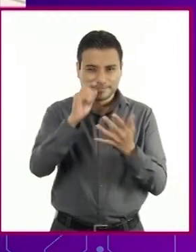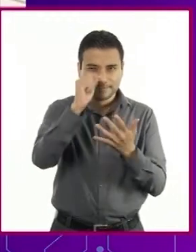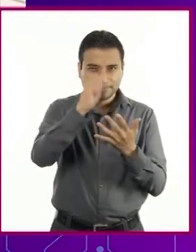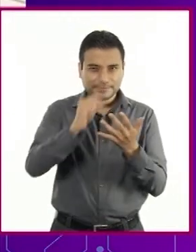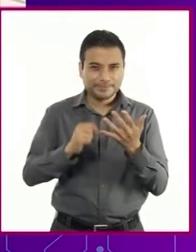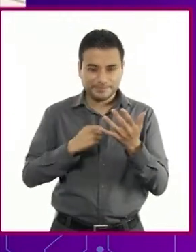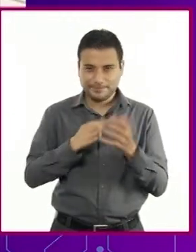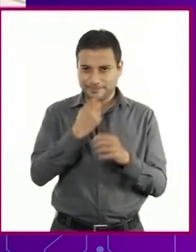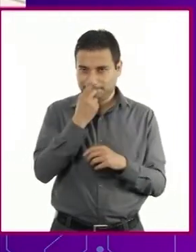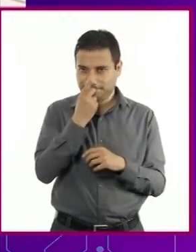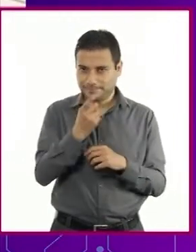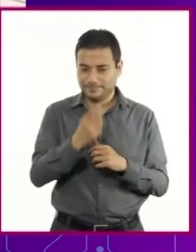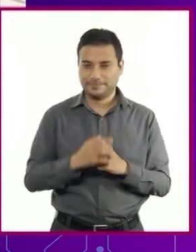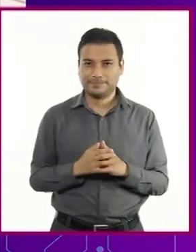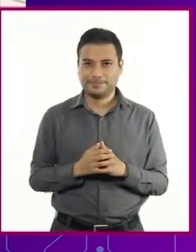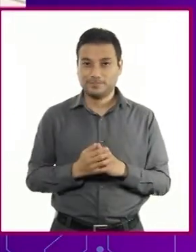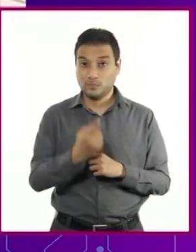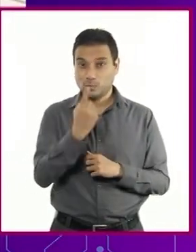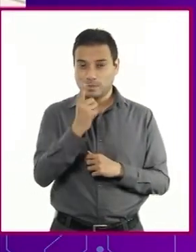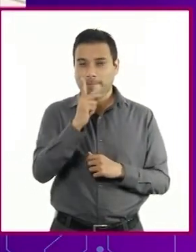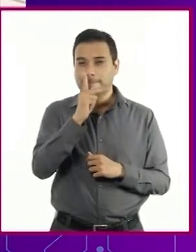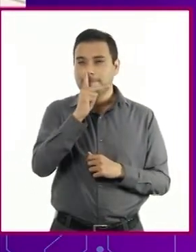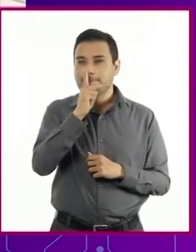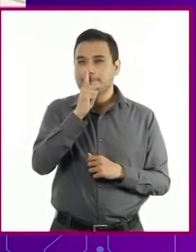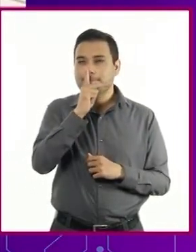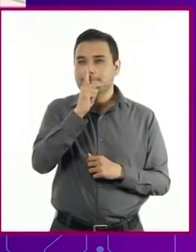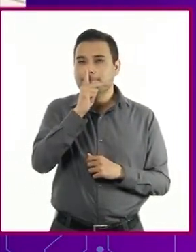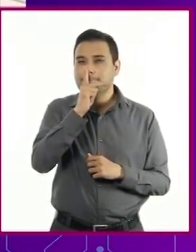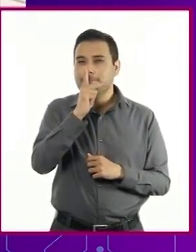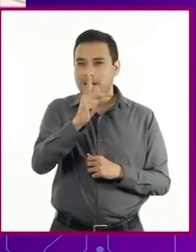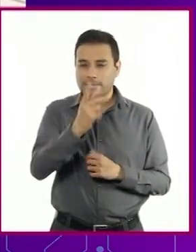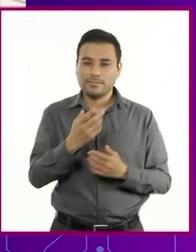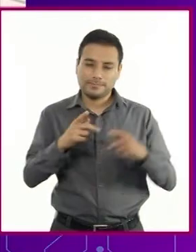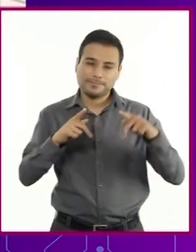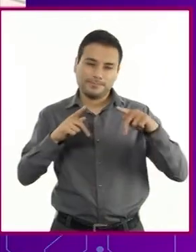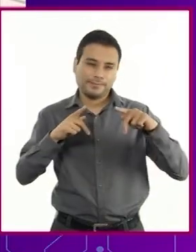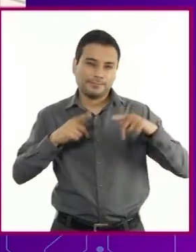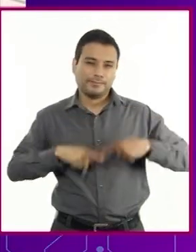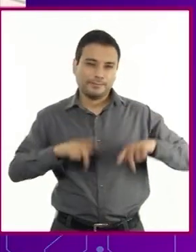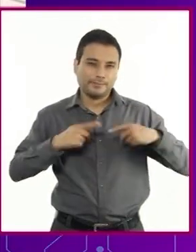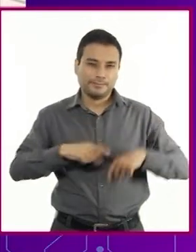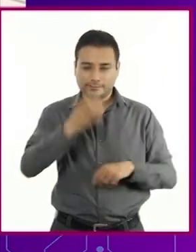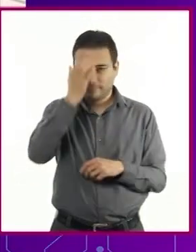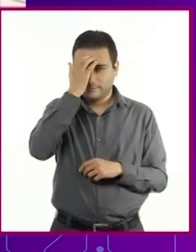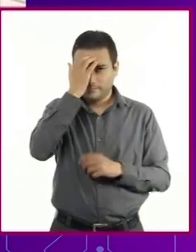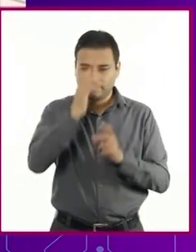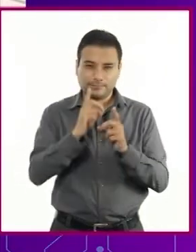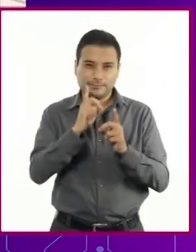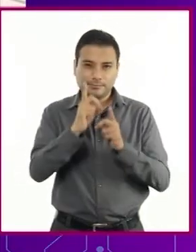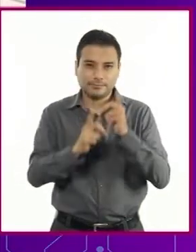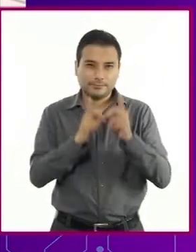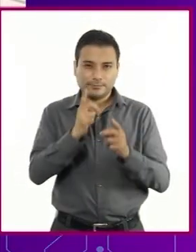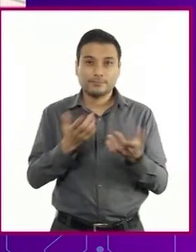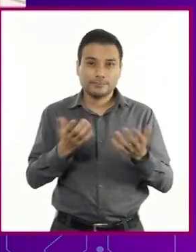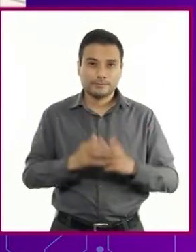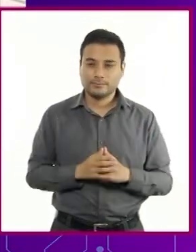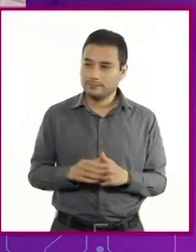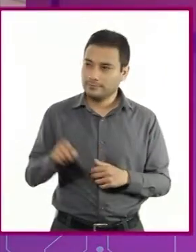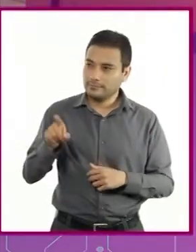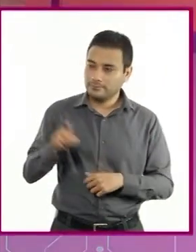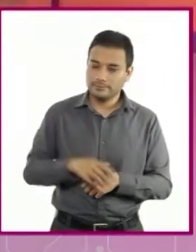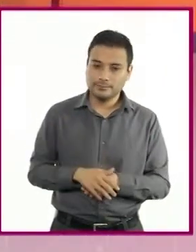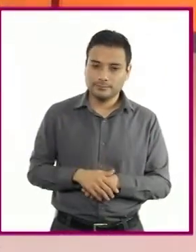mencionar y explicar una palabra que regularmente se escucha en el ámbito deportivo: la